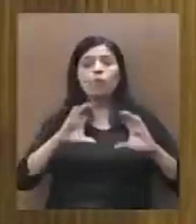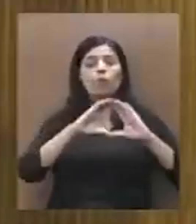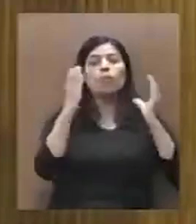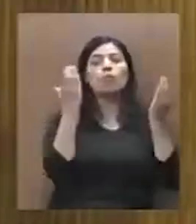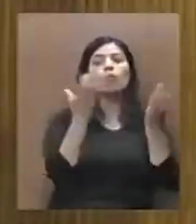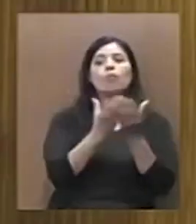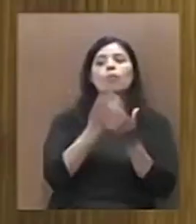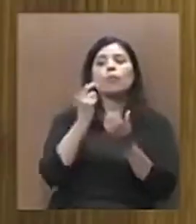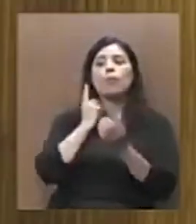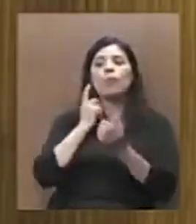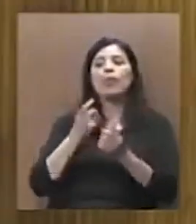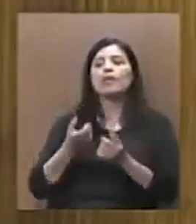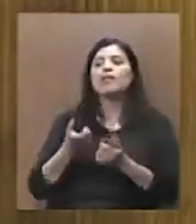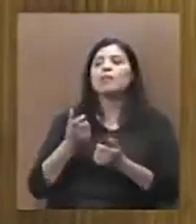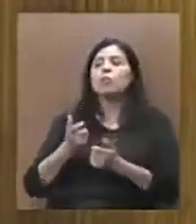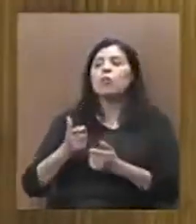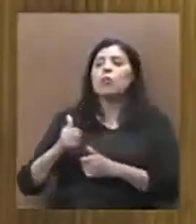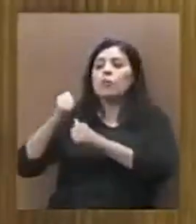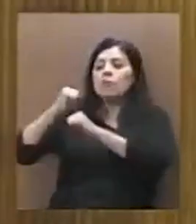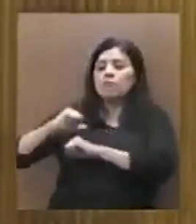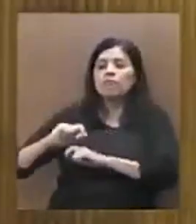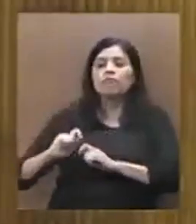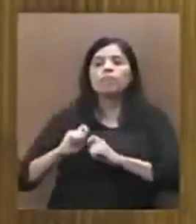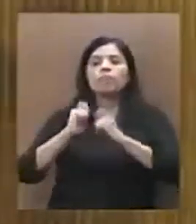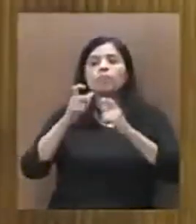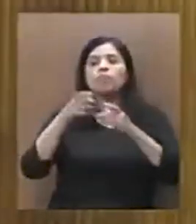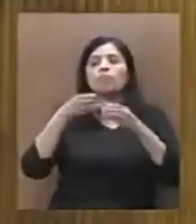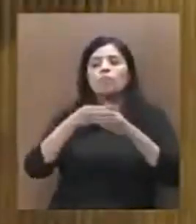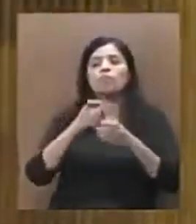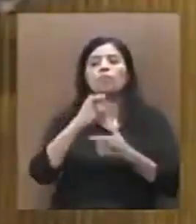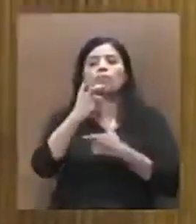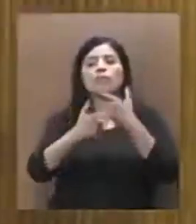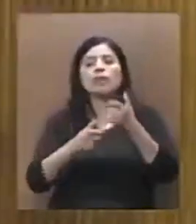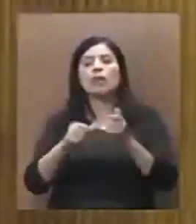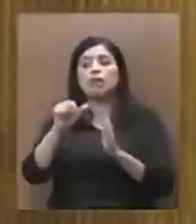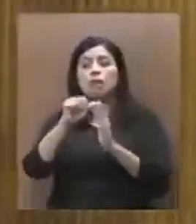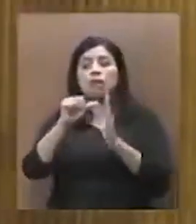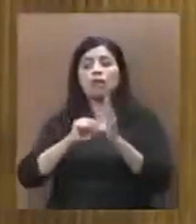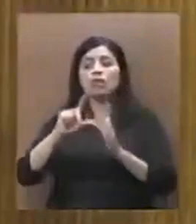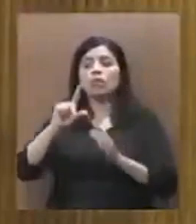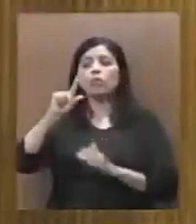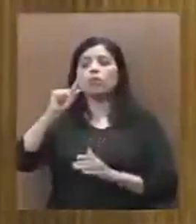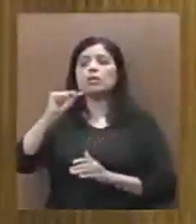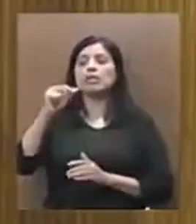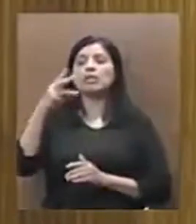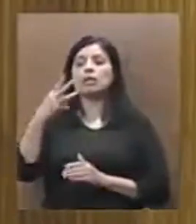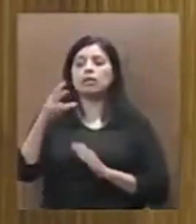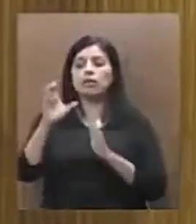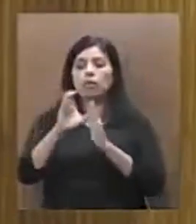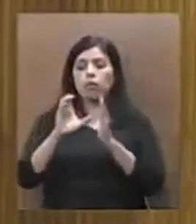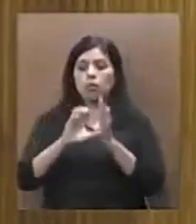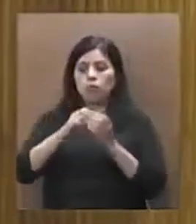facultad exclusiva que es la asignación de presupuesto y lo determina el artículo 73 de nuestra constitución